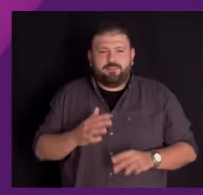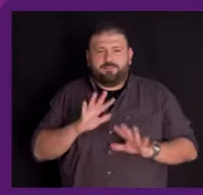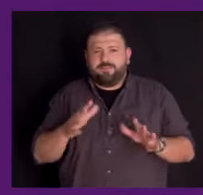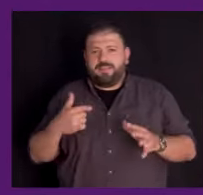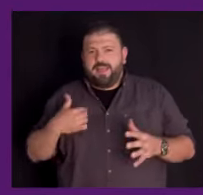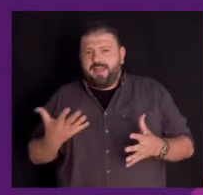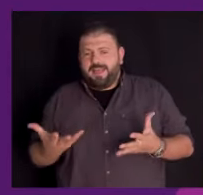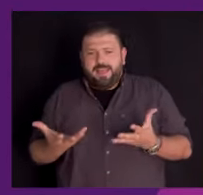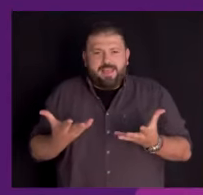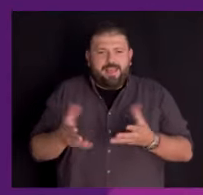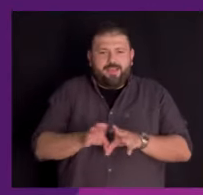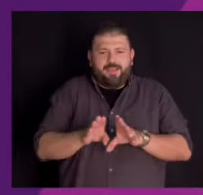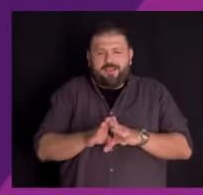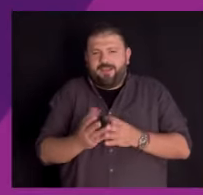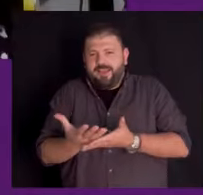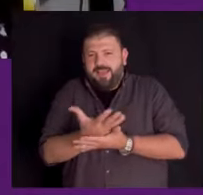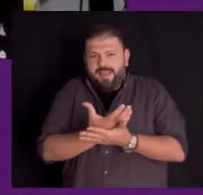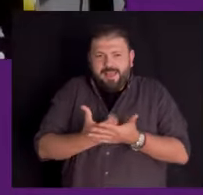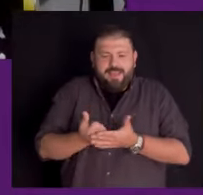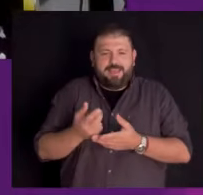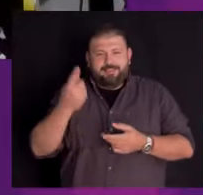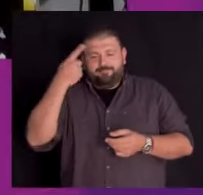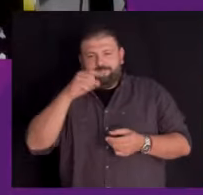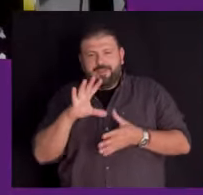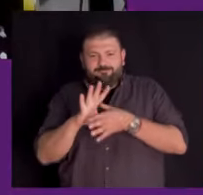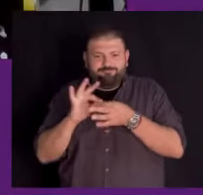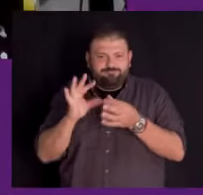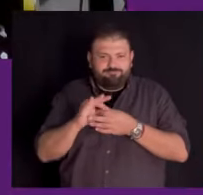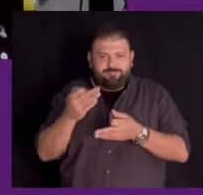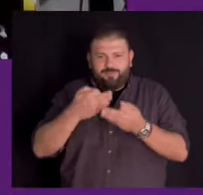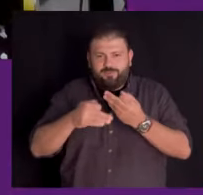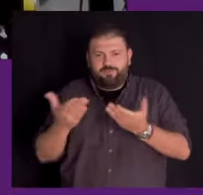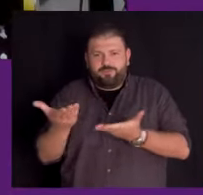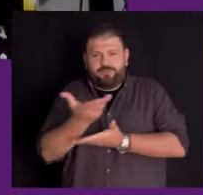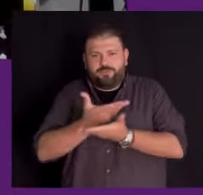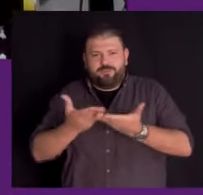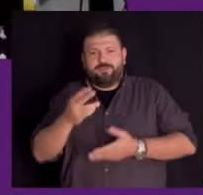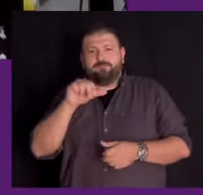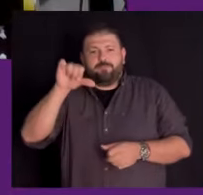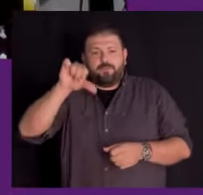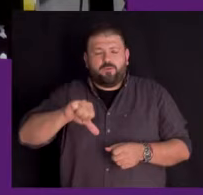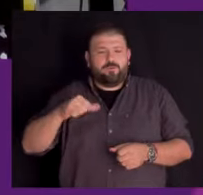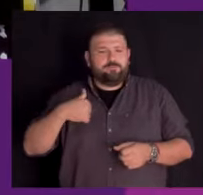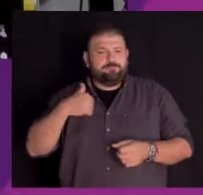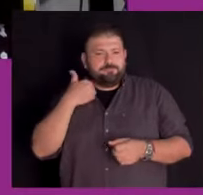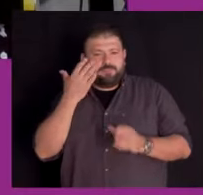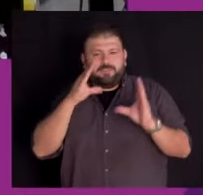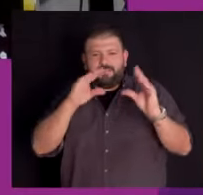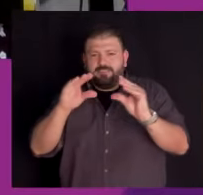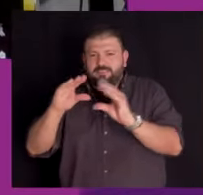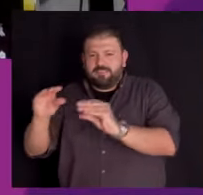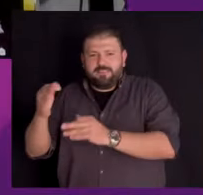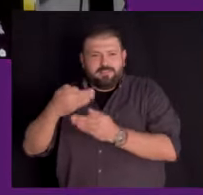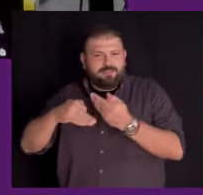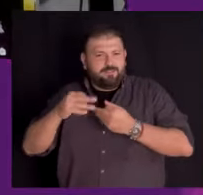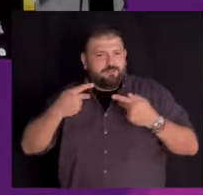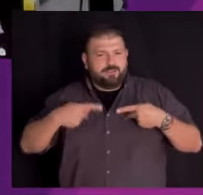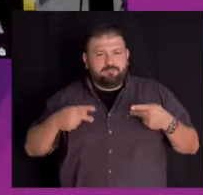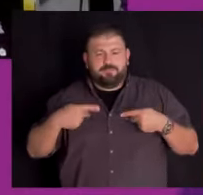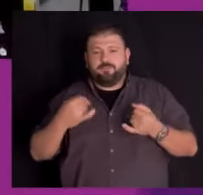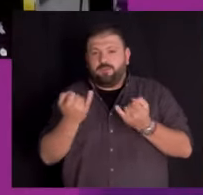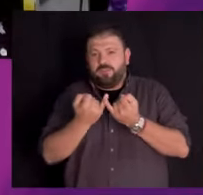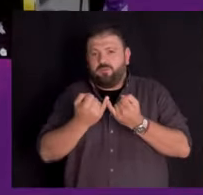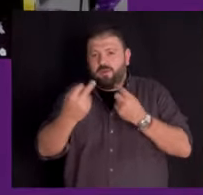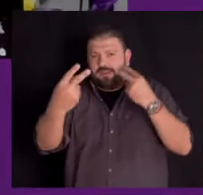de empezar porque hay muchísimo que compartir. Hoy lo que vamos a tratar es enseñarle a las personas, a todos los que nos están